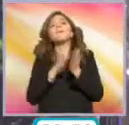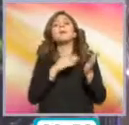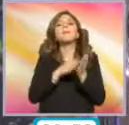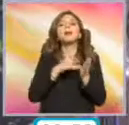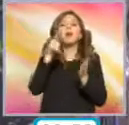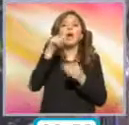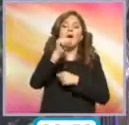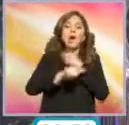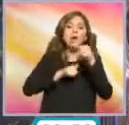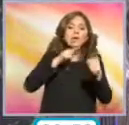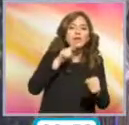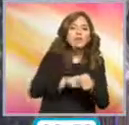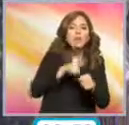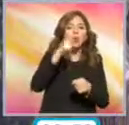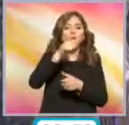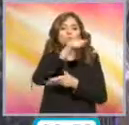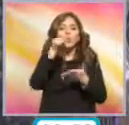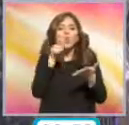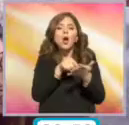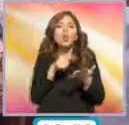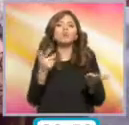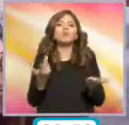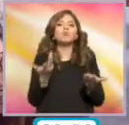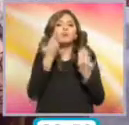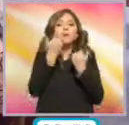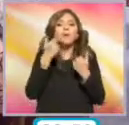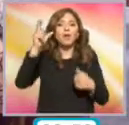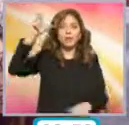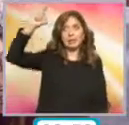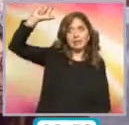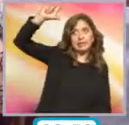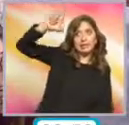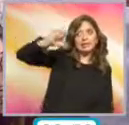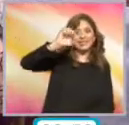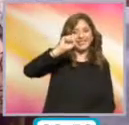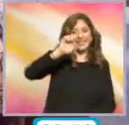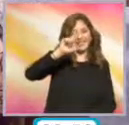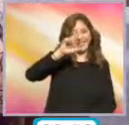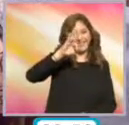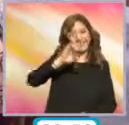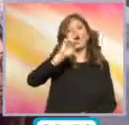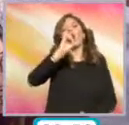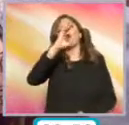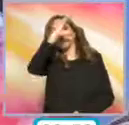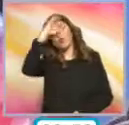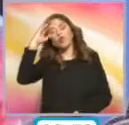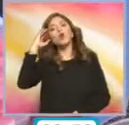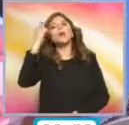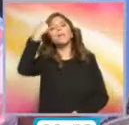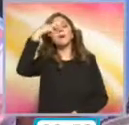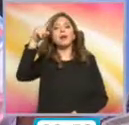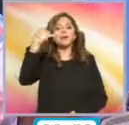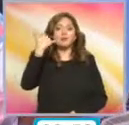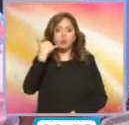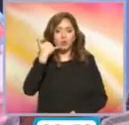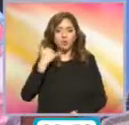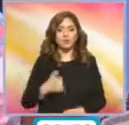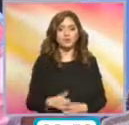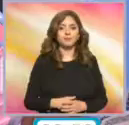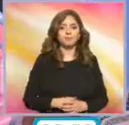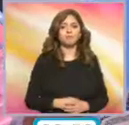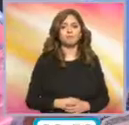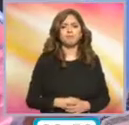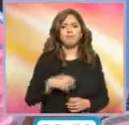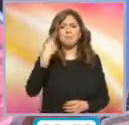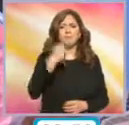las especies en un lugar donde no había ni selfies ni fotografías de celular, ¿no? Ay, Que, vamos, sí. que tampoco se ha modificado mucho en nuestros